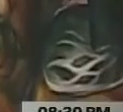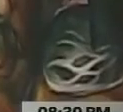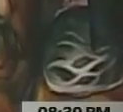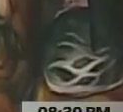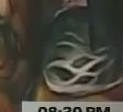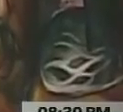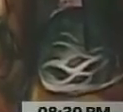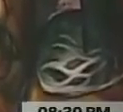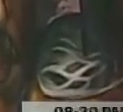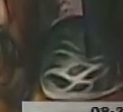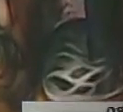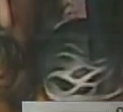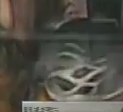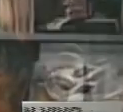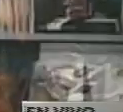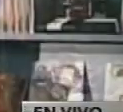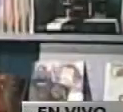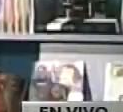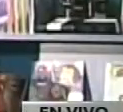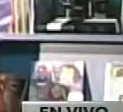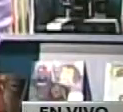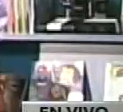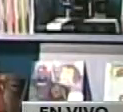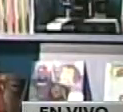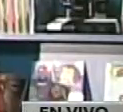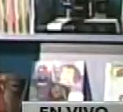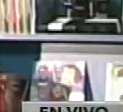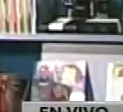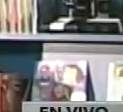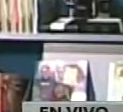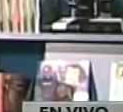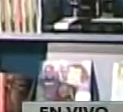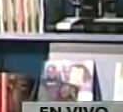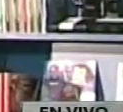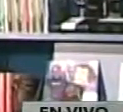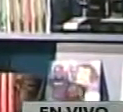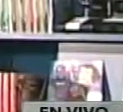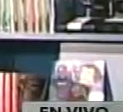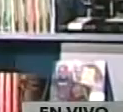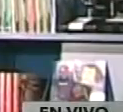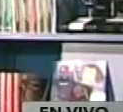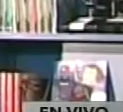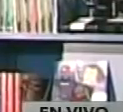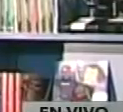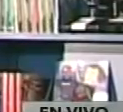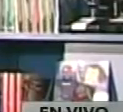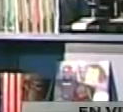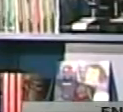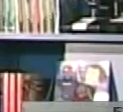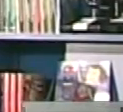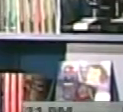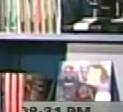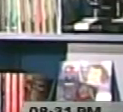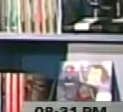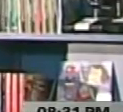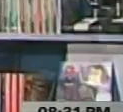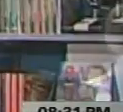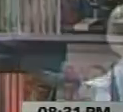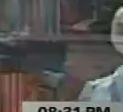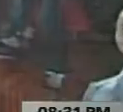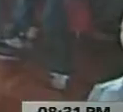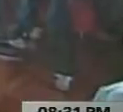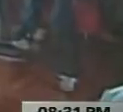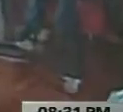Iban casi descalzos. Miren las narraciones que quedaron del paso de los